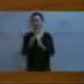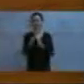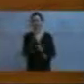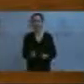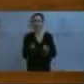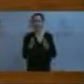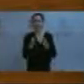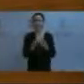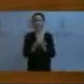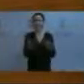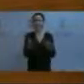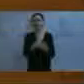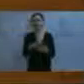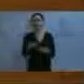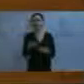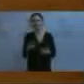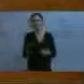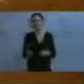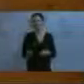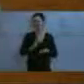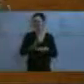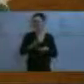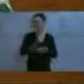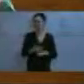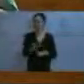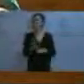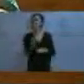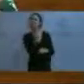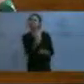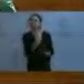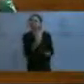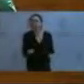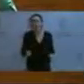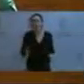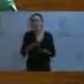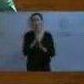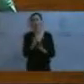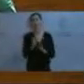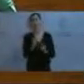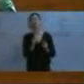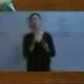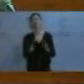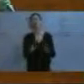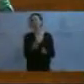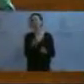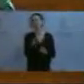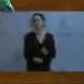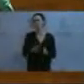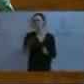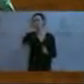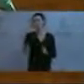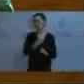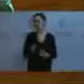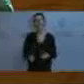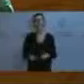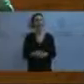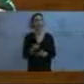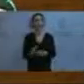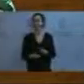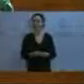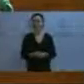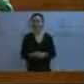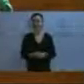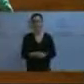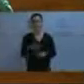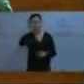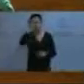de 17 millones de euros. Claro, ese es el termómetro inequívoco de que una persona no sabe estar a la altura de las circunstancias.